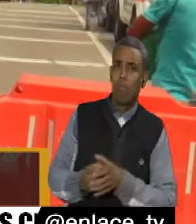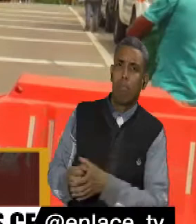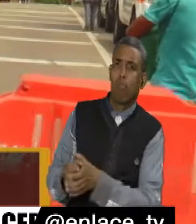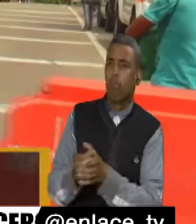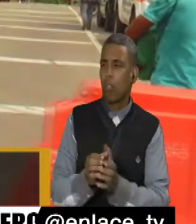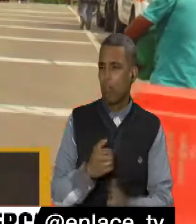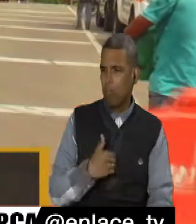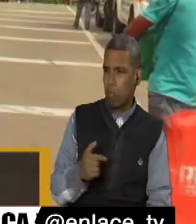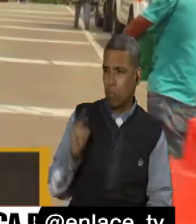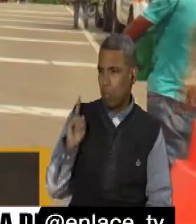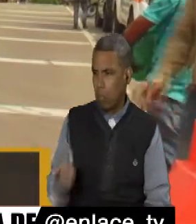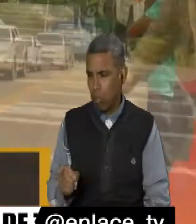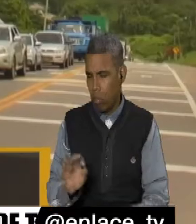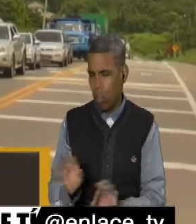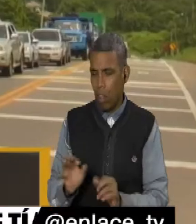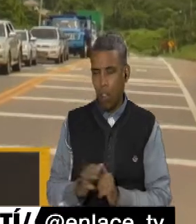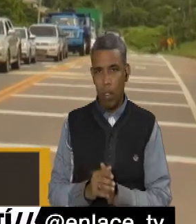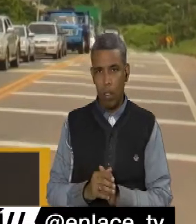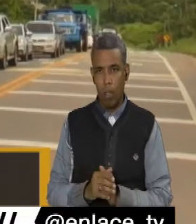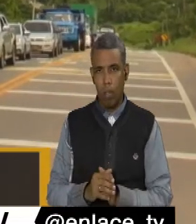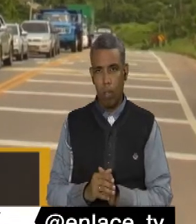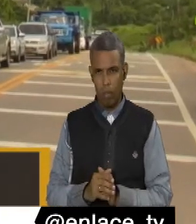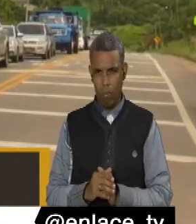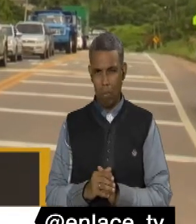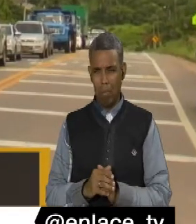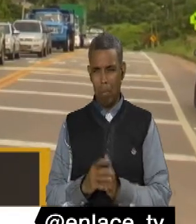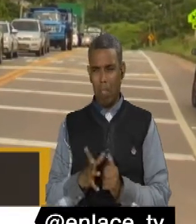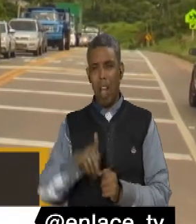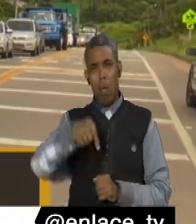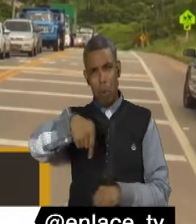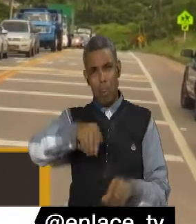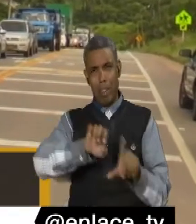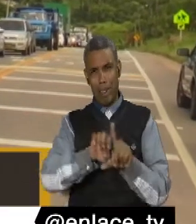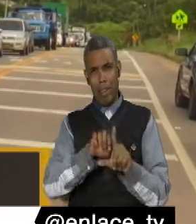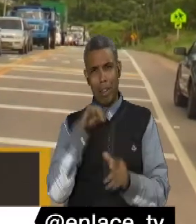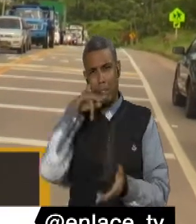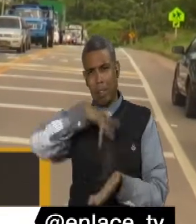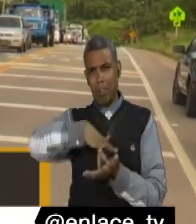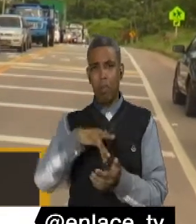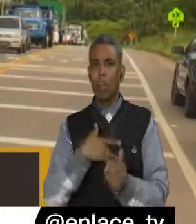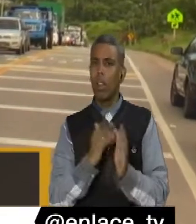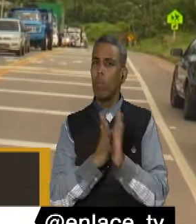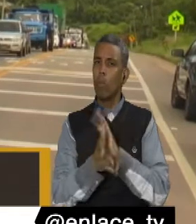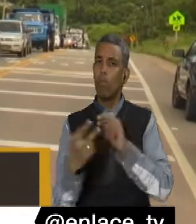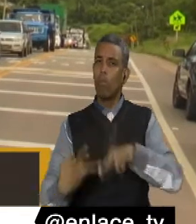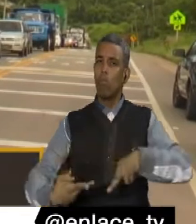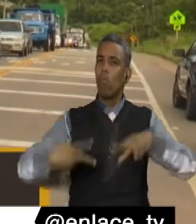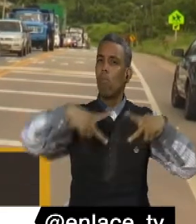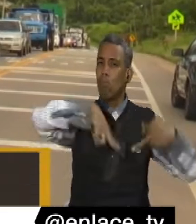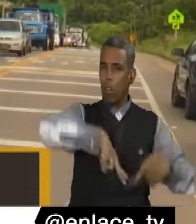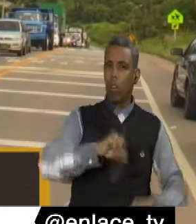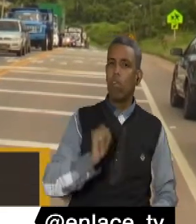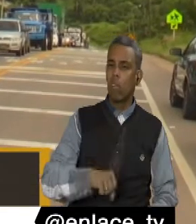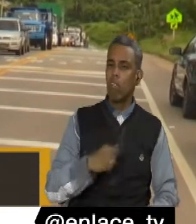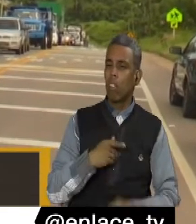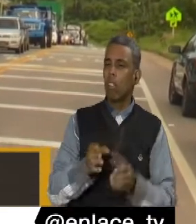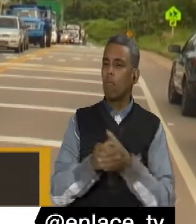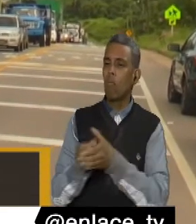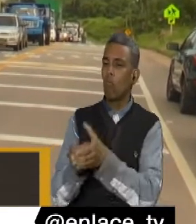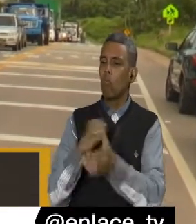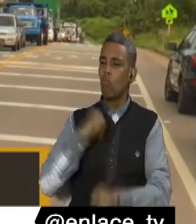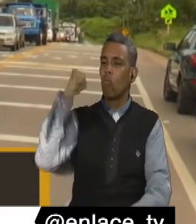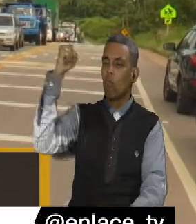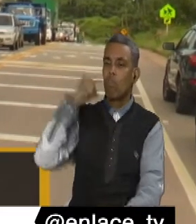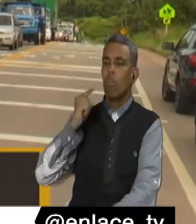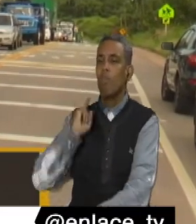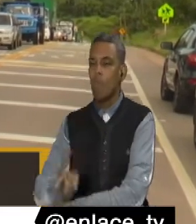al sindicato y a los trabajadores. Nosotros nos vamos a defender en un tribunal porque tenemos que hacerlo para ver quién